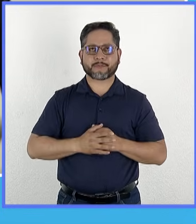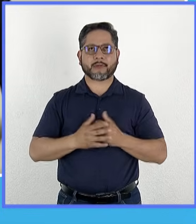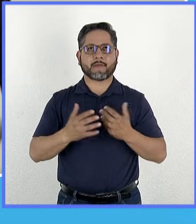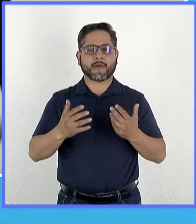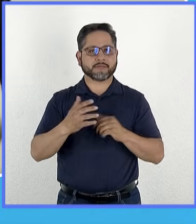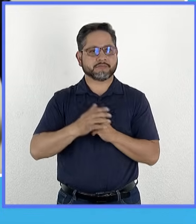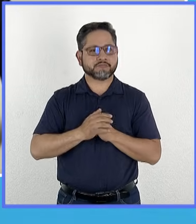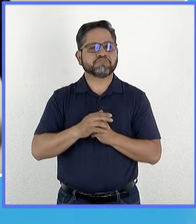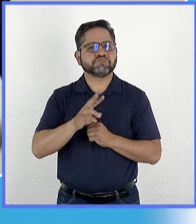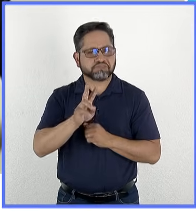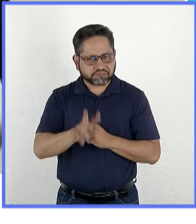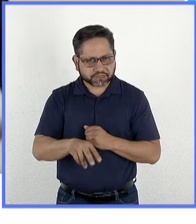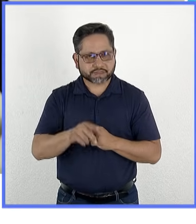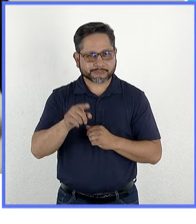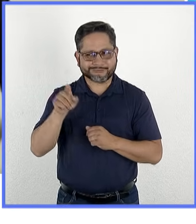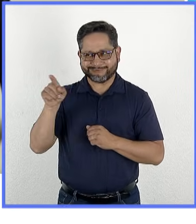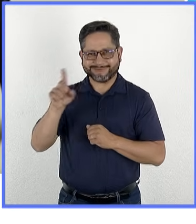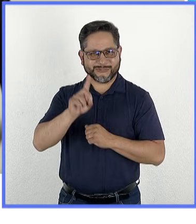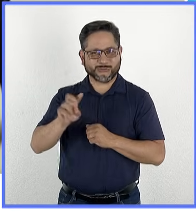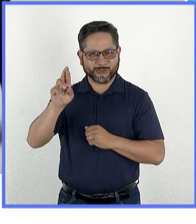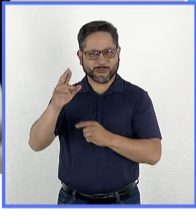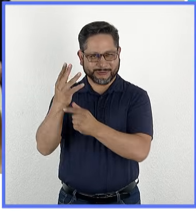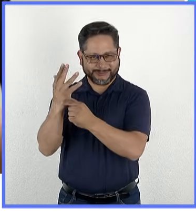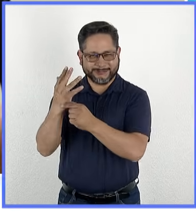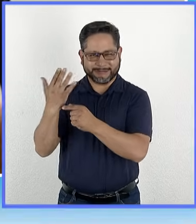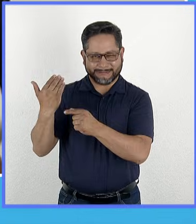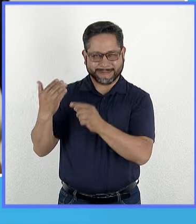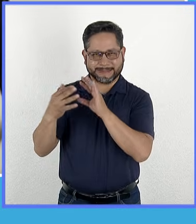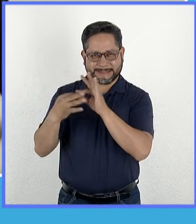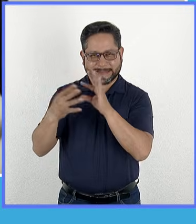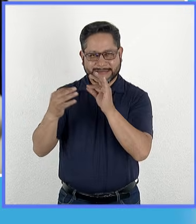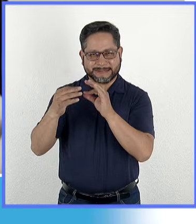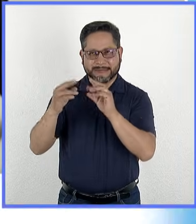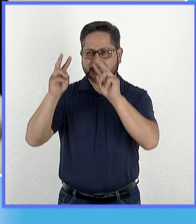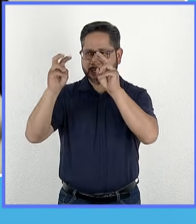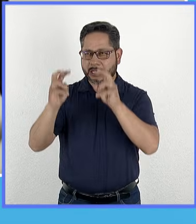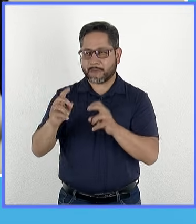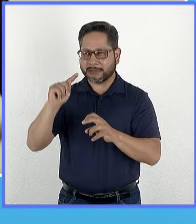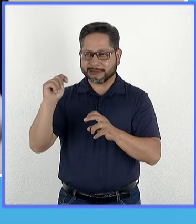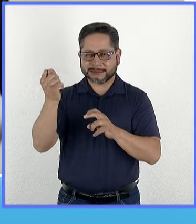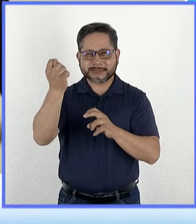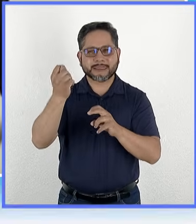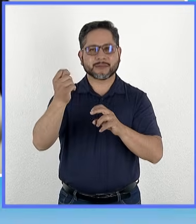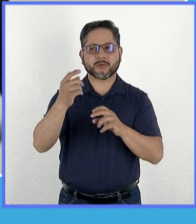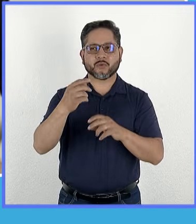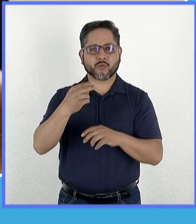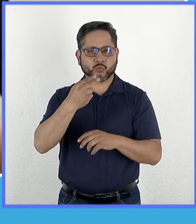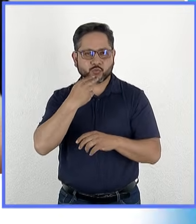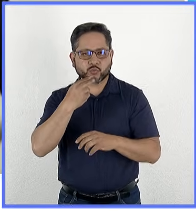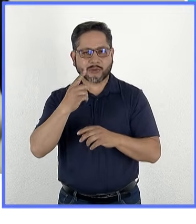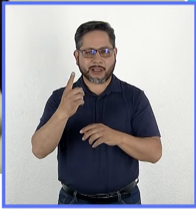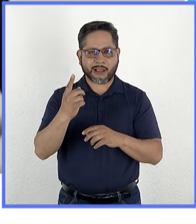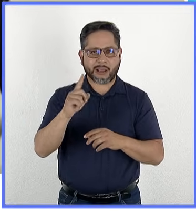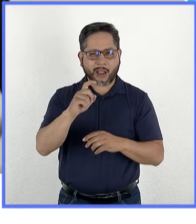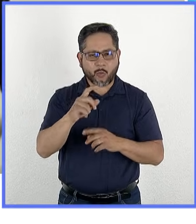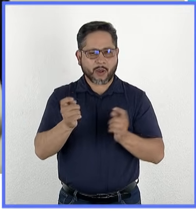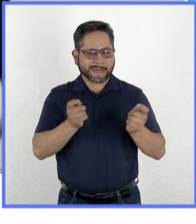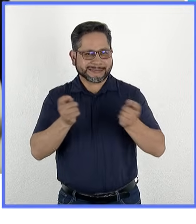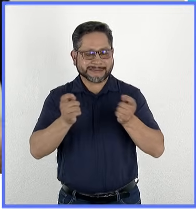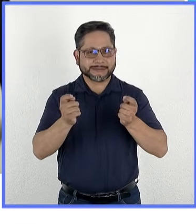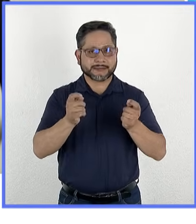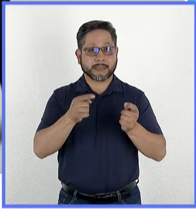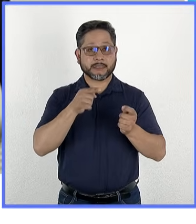si bien es cierto, con todo lo que ya nos comentó el doctor Carmona, los temas técnicos de la conducción, este modelo